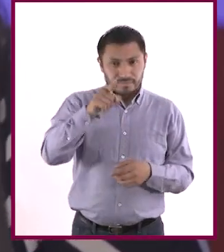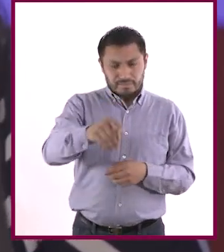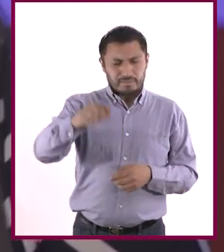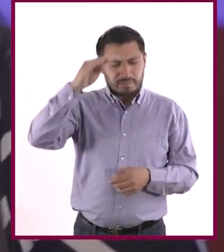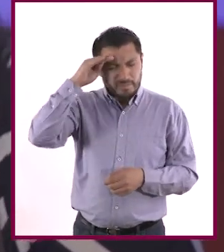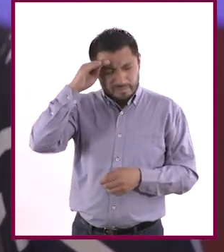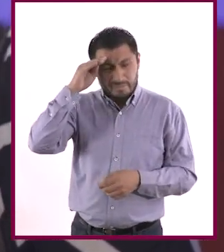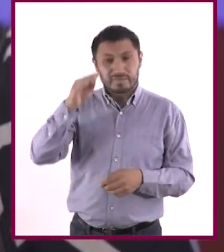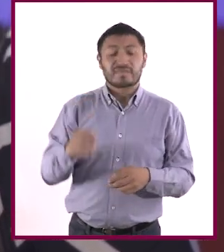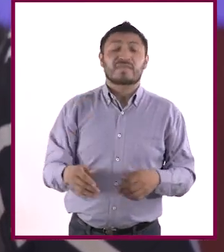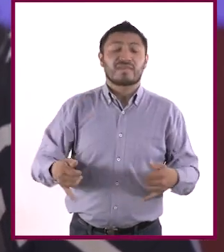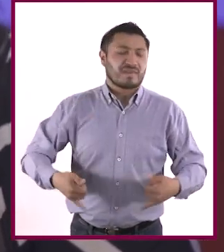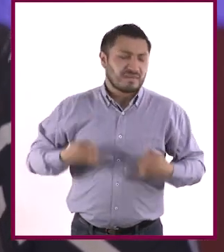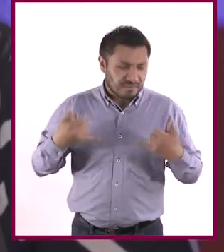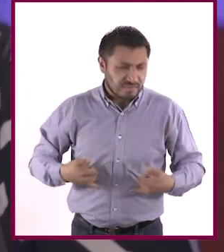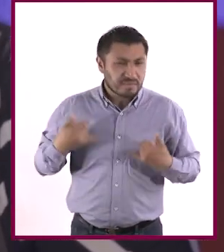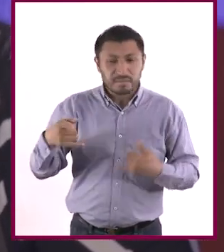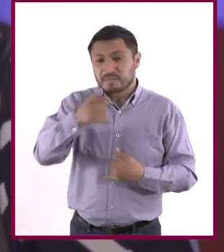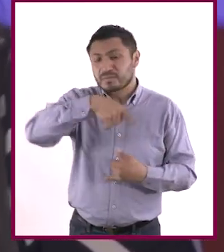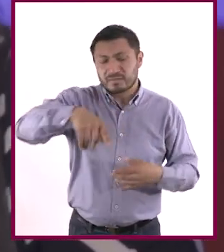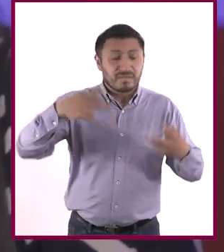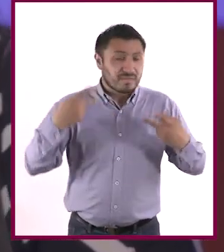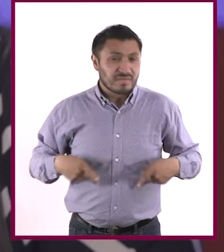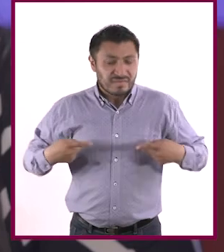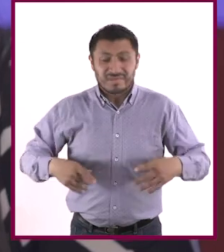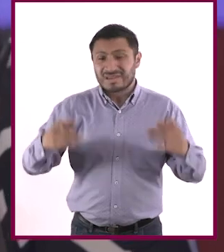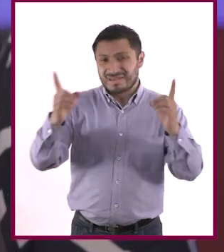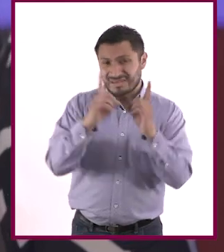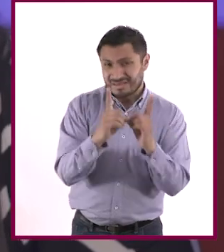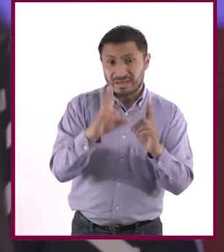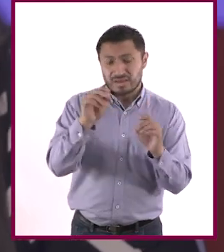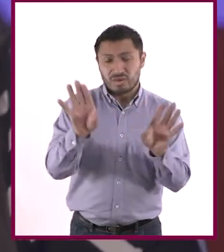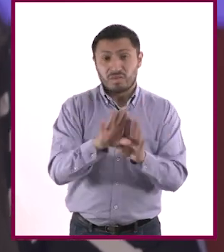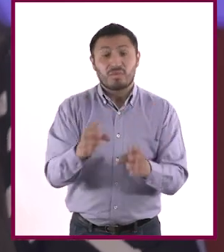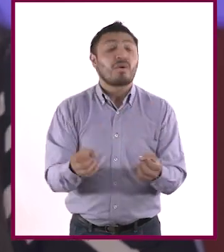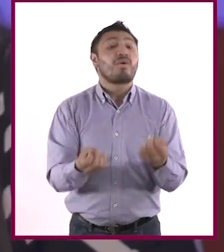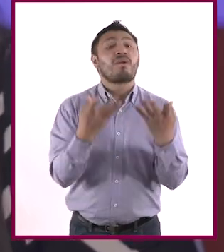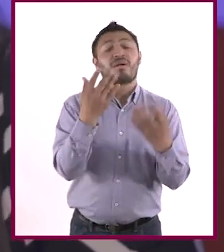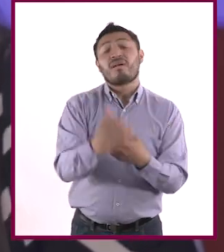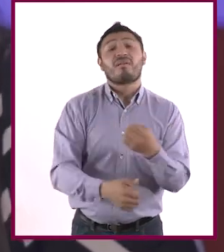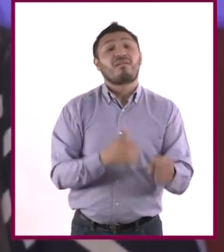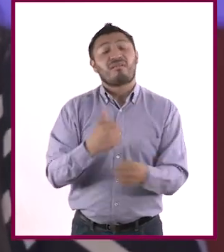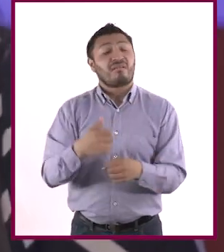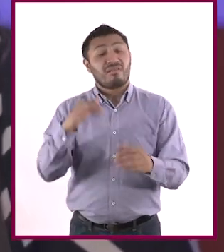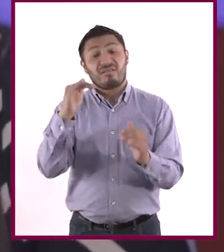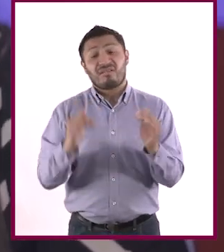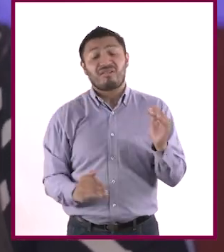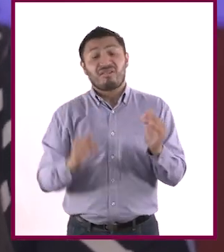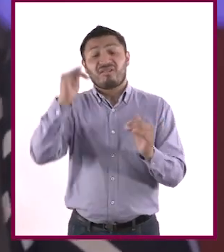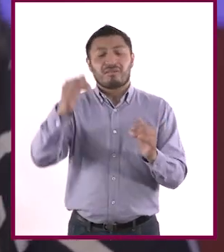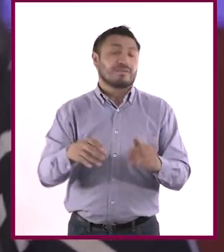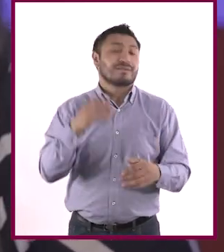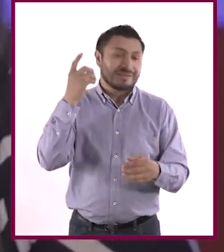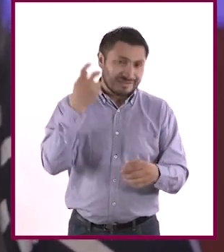pensar y hablar de las y los adolescentes como personas y no como cantidad de años, estaremos trabajando para romper los